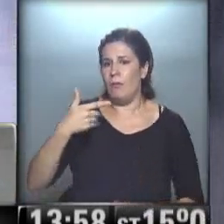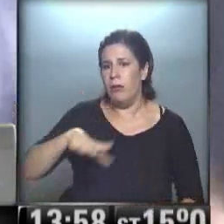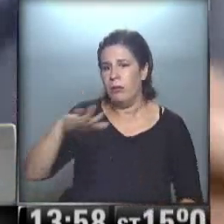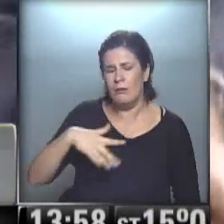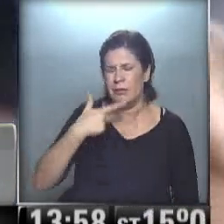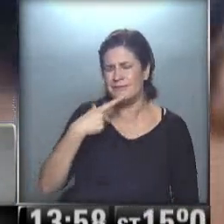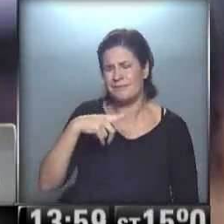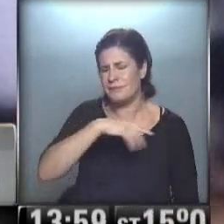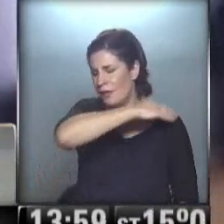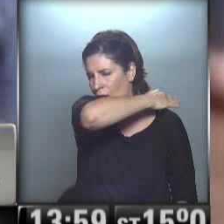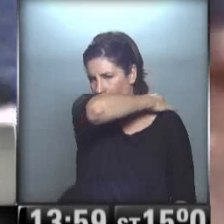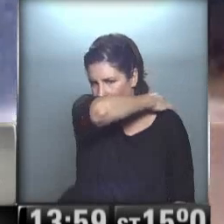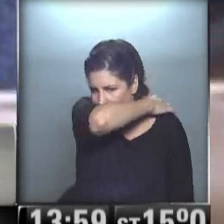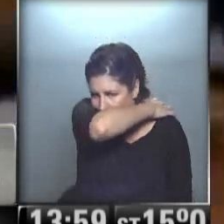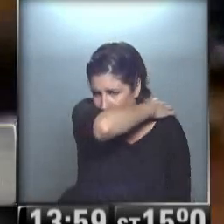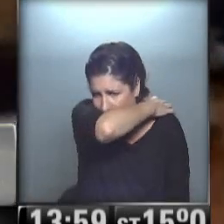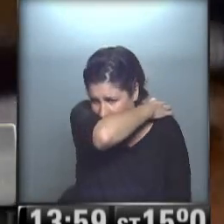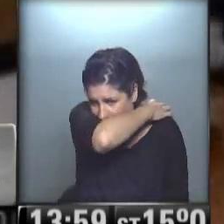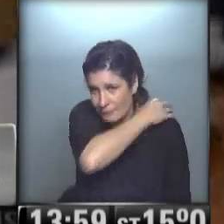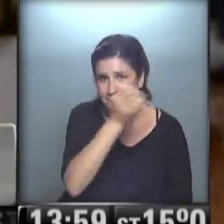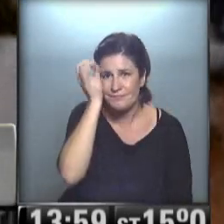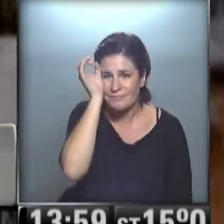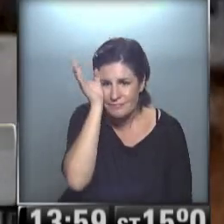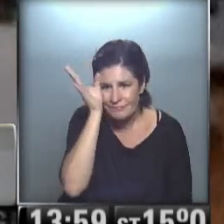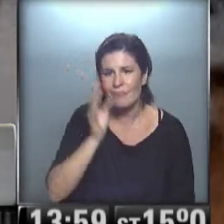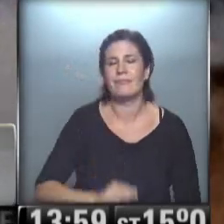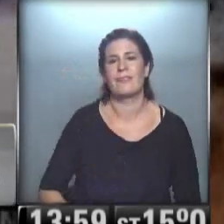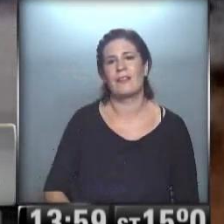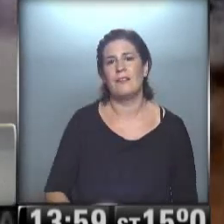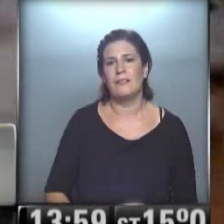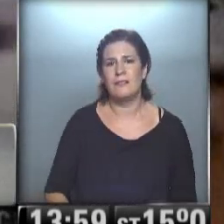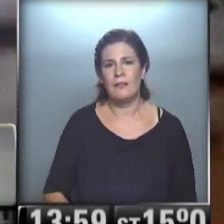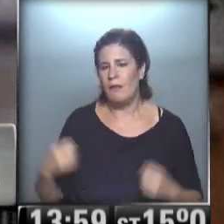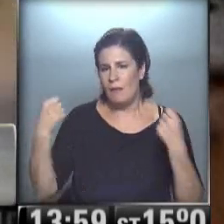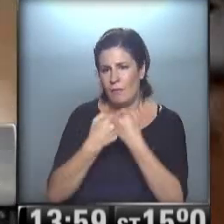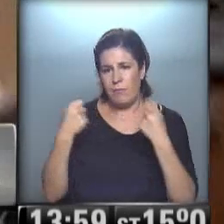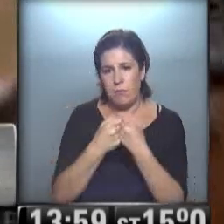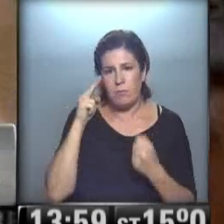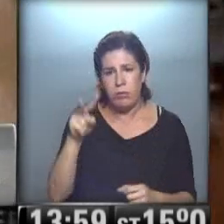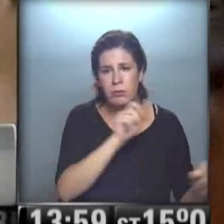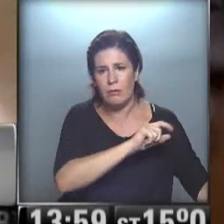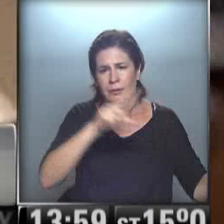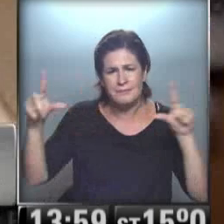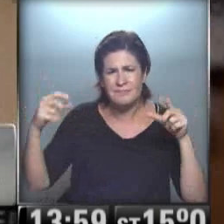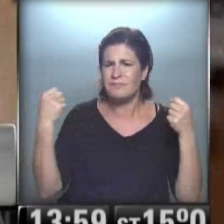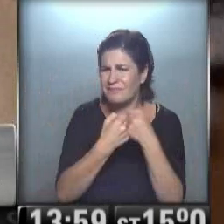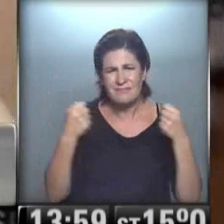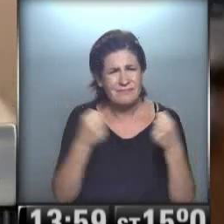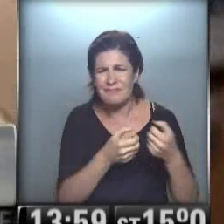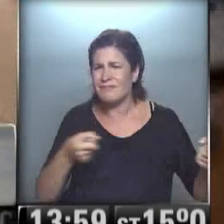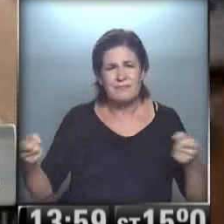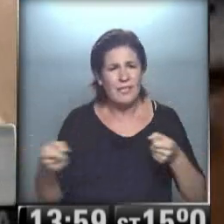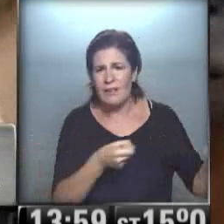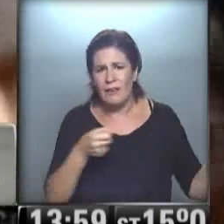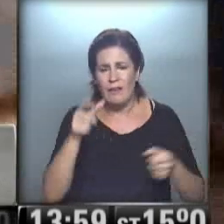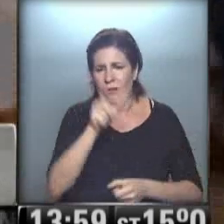año 2011 generó casi 200.000 muertes. Es algo gracioso porque comenzaron a discutir los